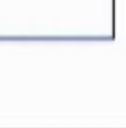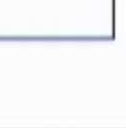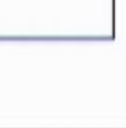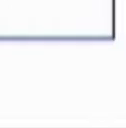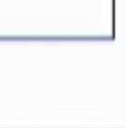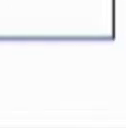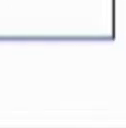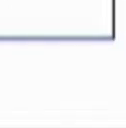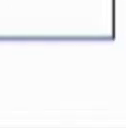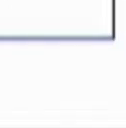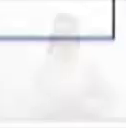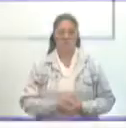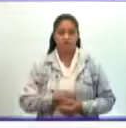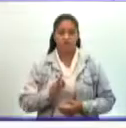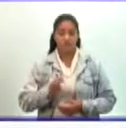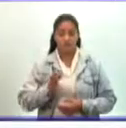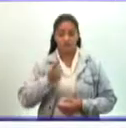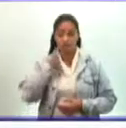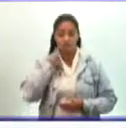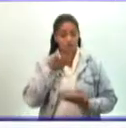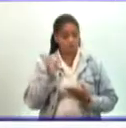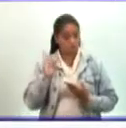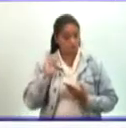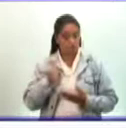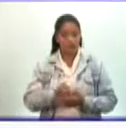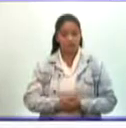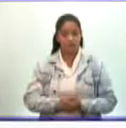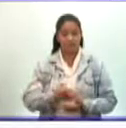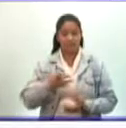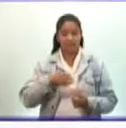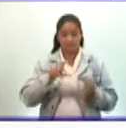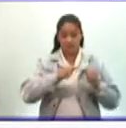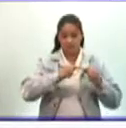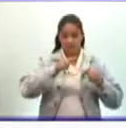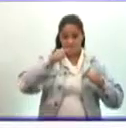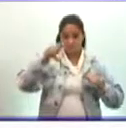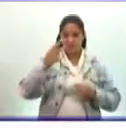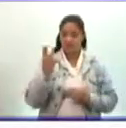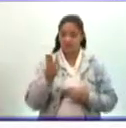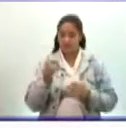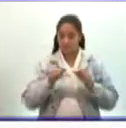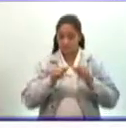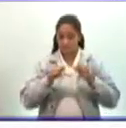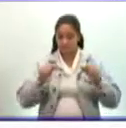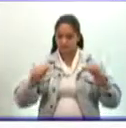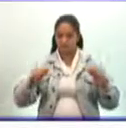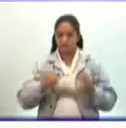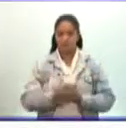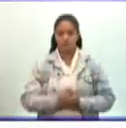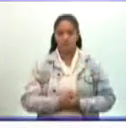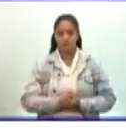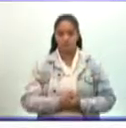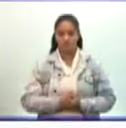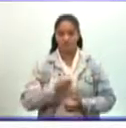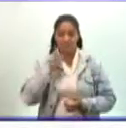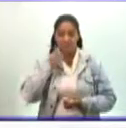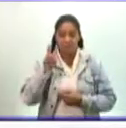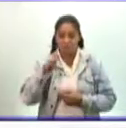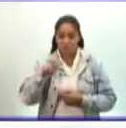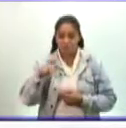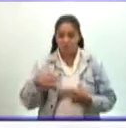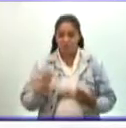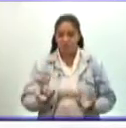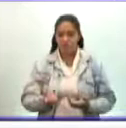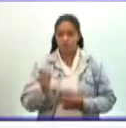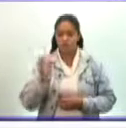Ya seguro te has percatado que tenemos la longitud de 3 segmentos y estamos hallando la longitud de